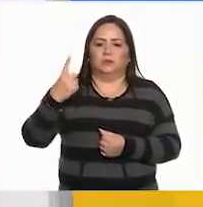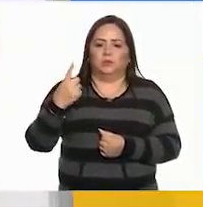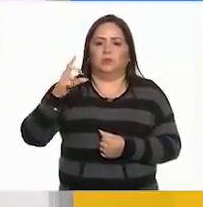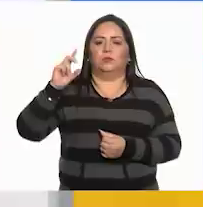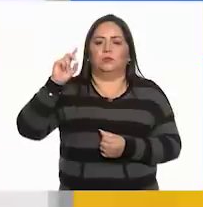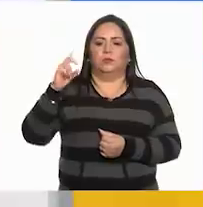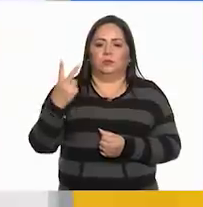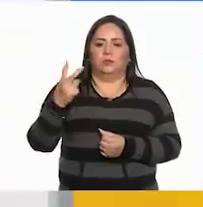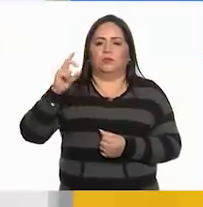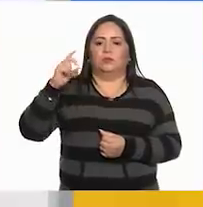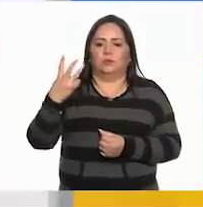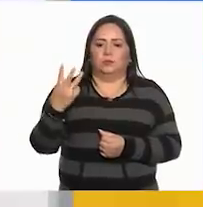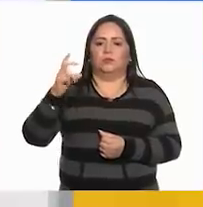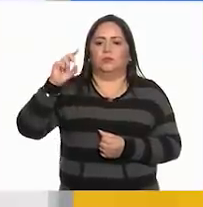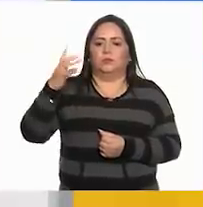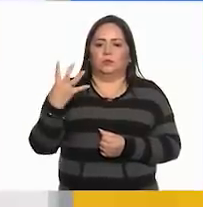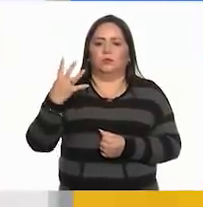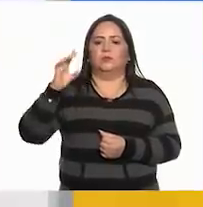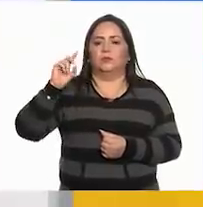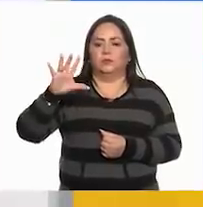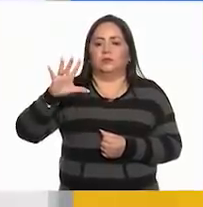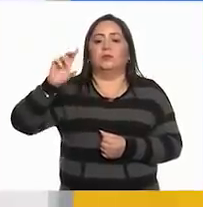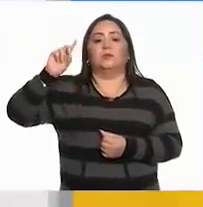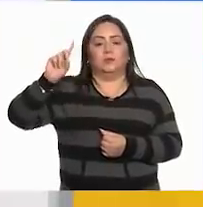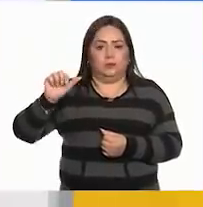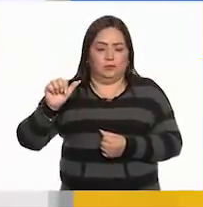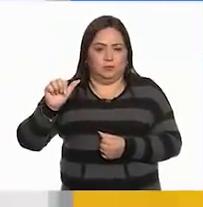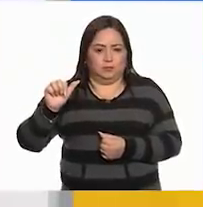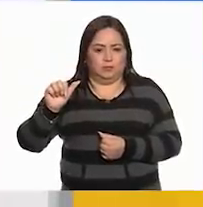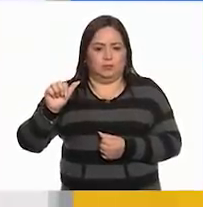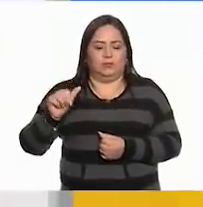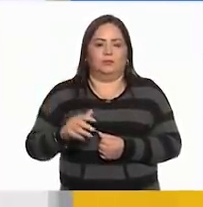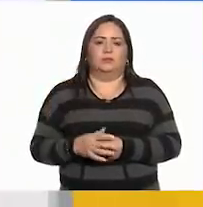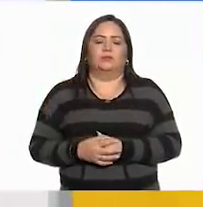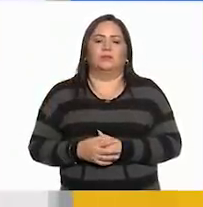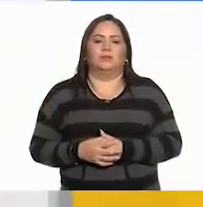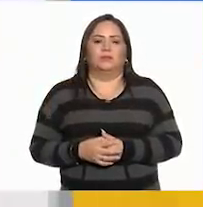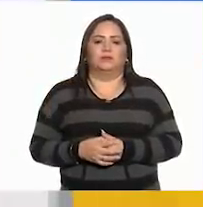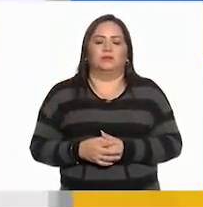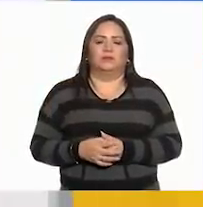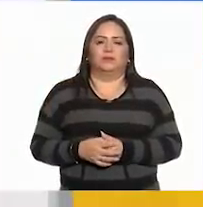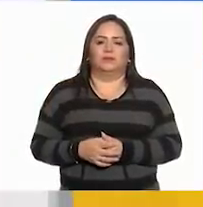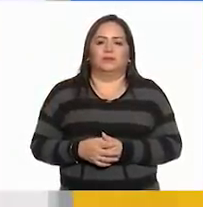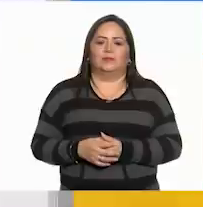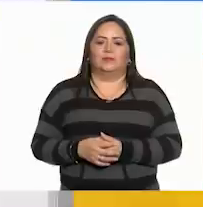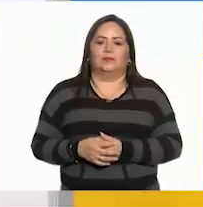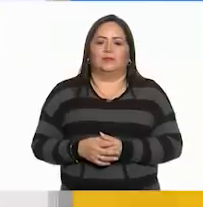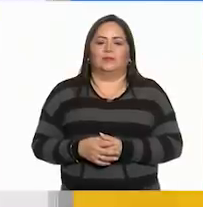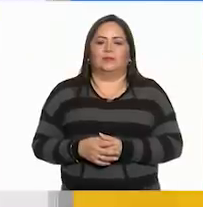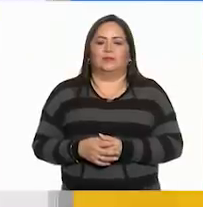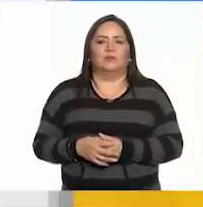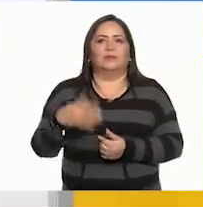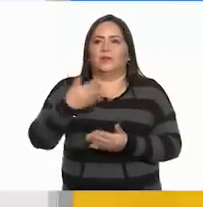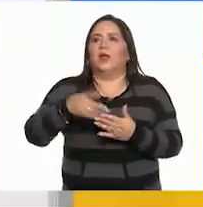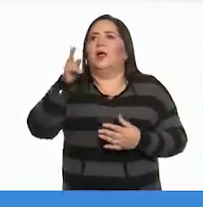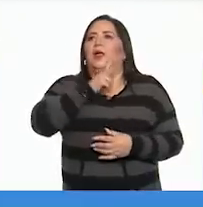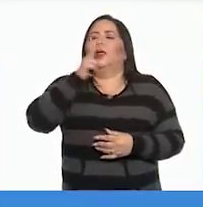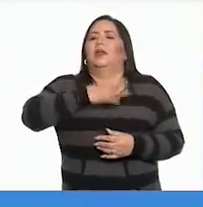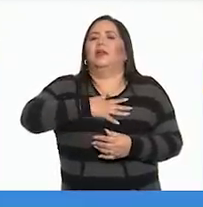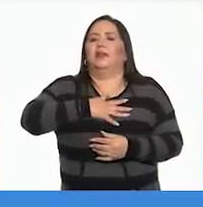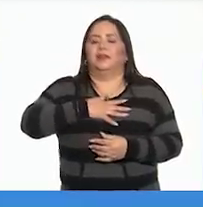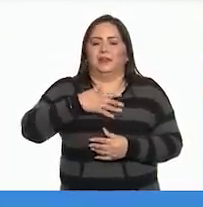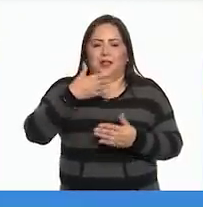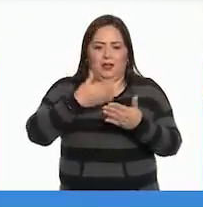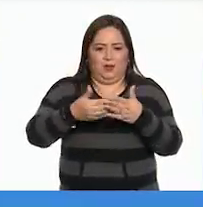30, 31, 32, 33, 34, 35, 36. Ahora sí, déjame tomar aire. A